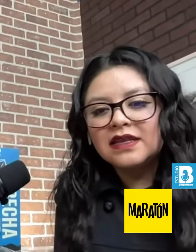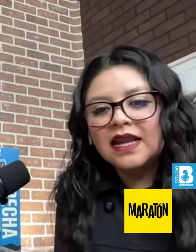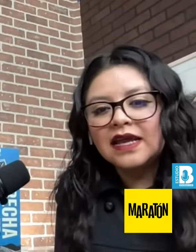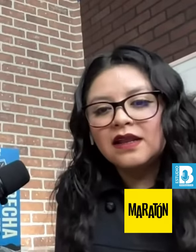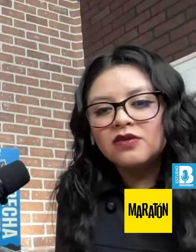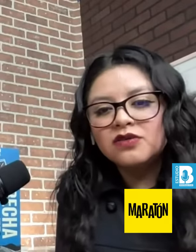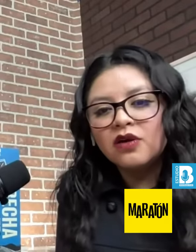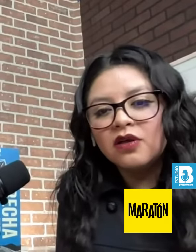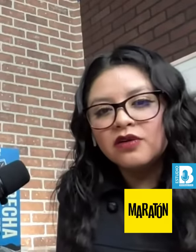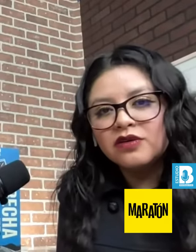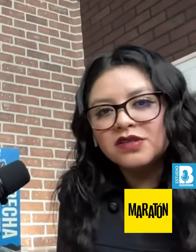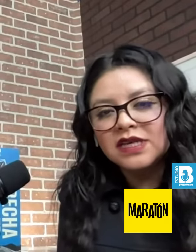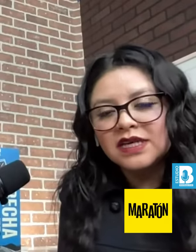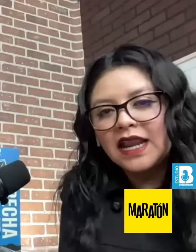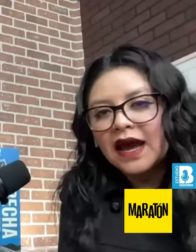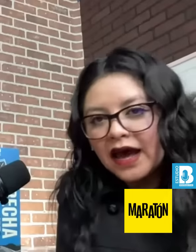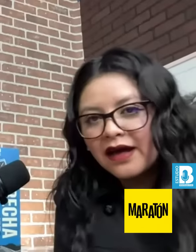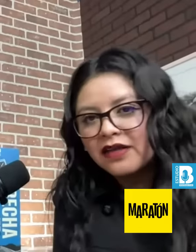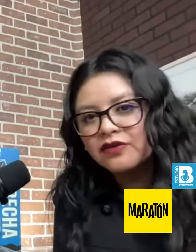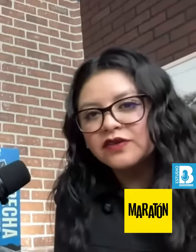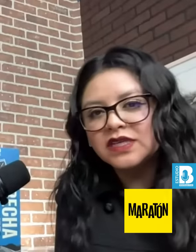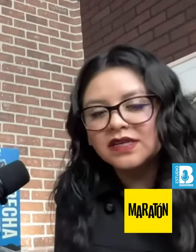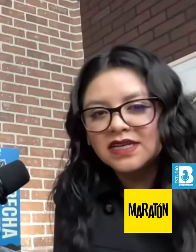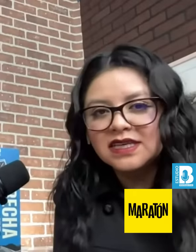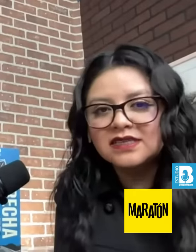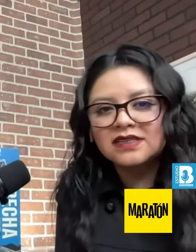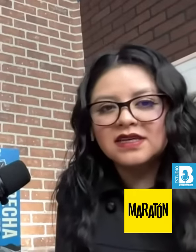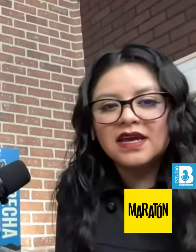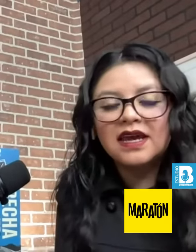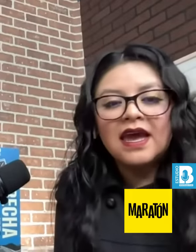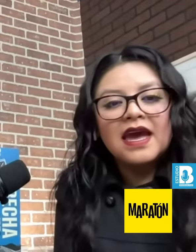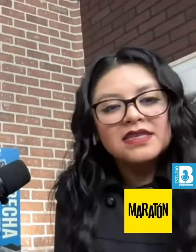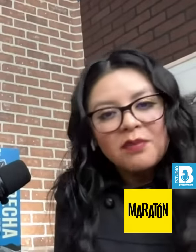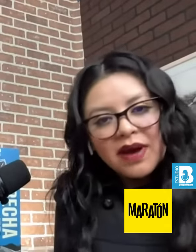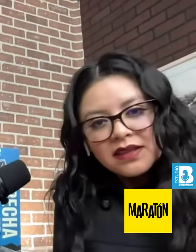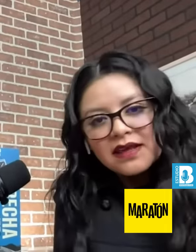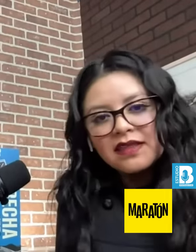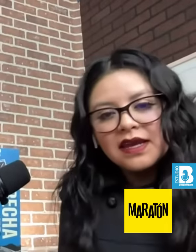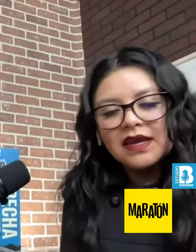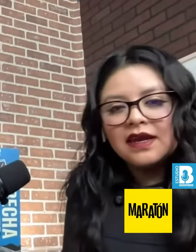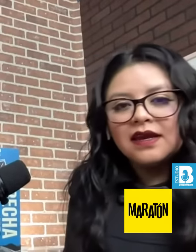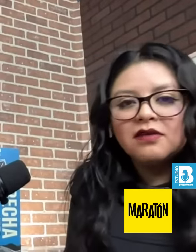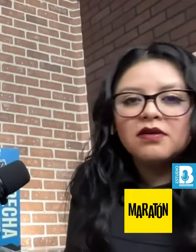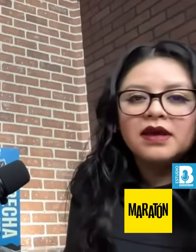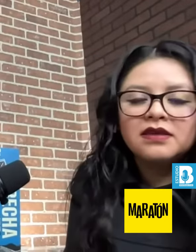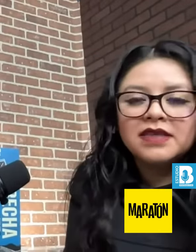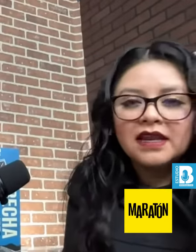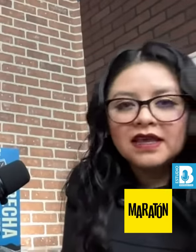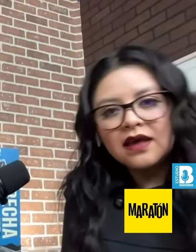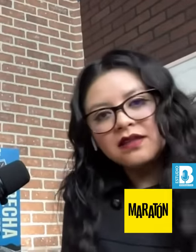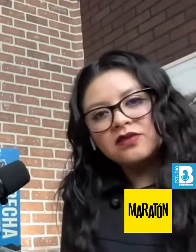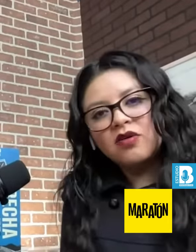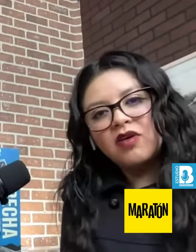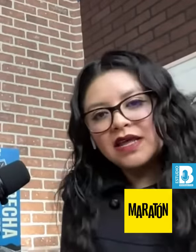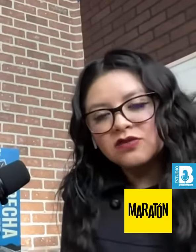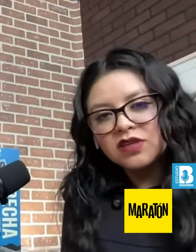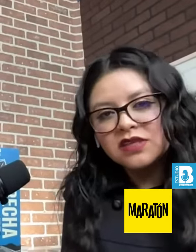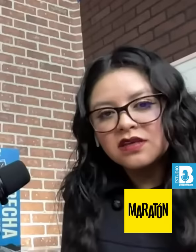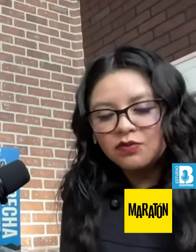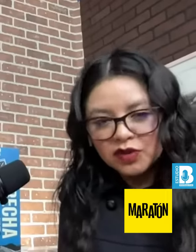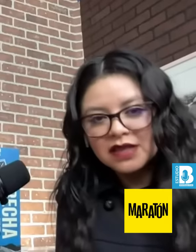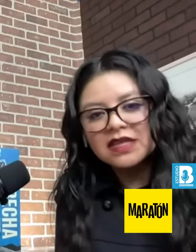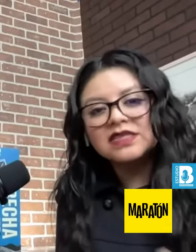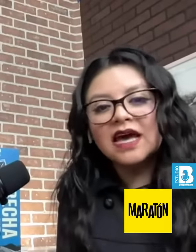más este tranquilos todos y relajados y risas Así que esa parte de seria de